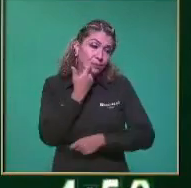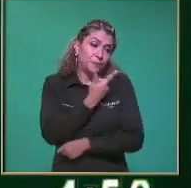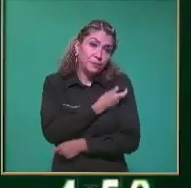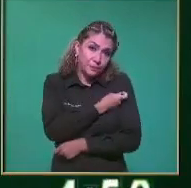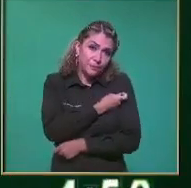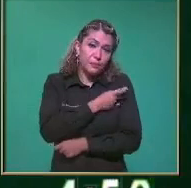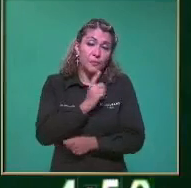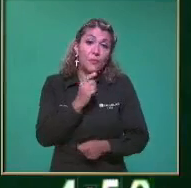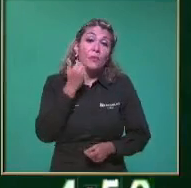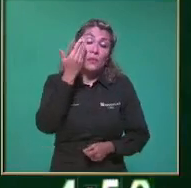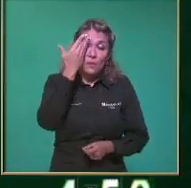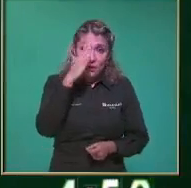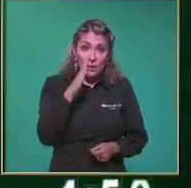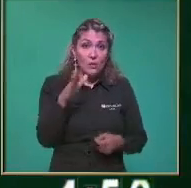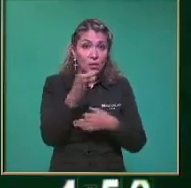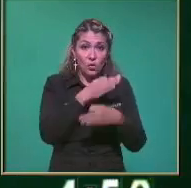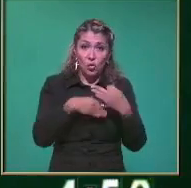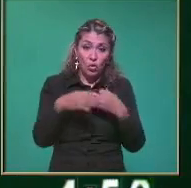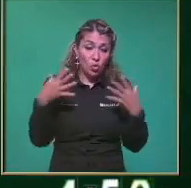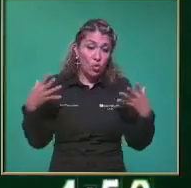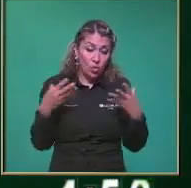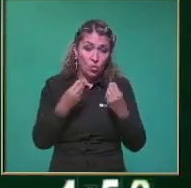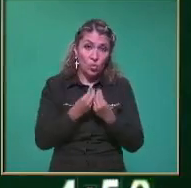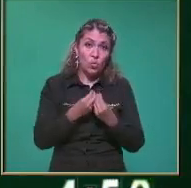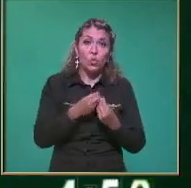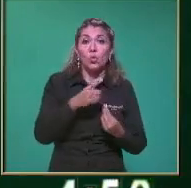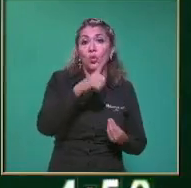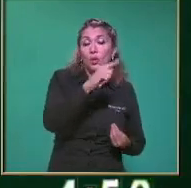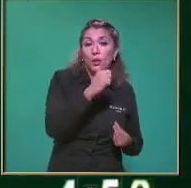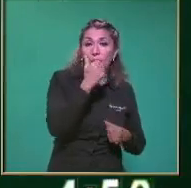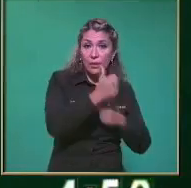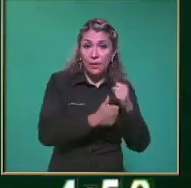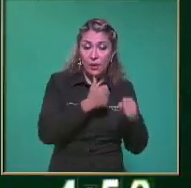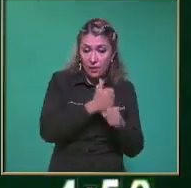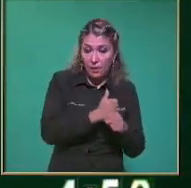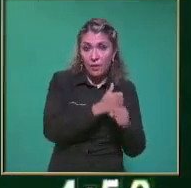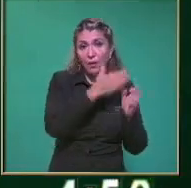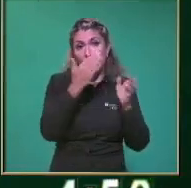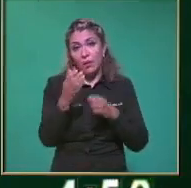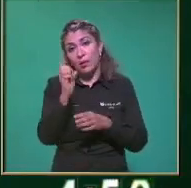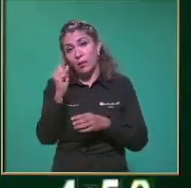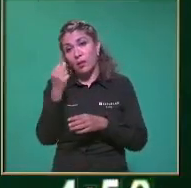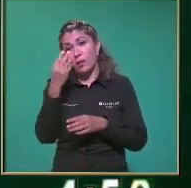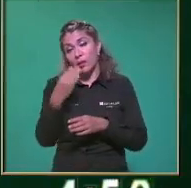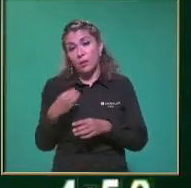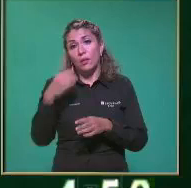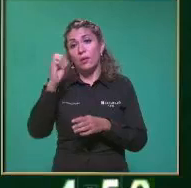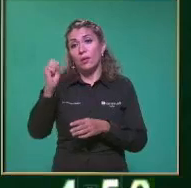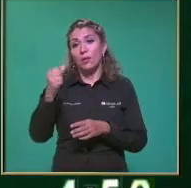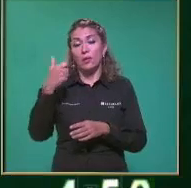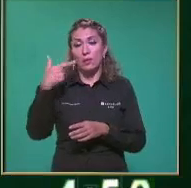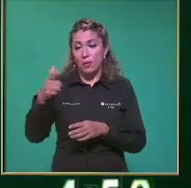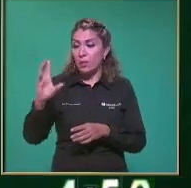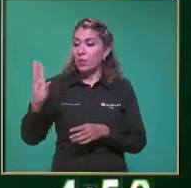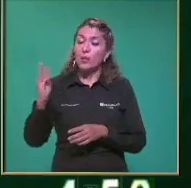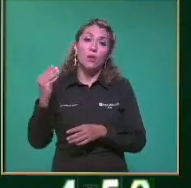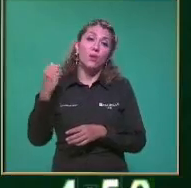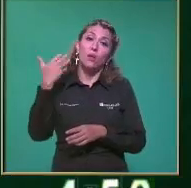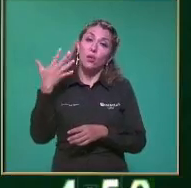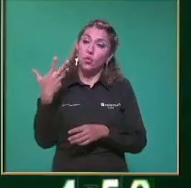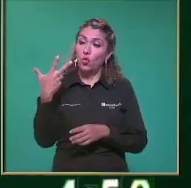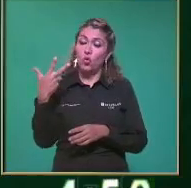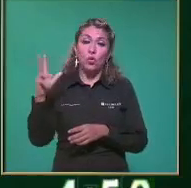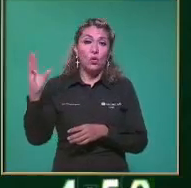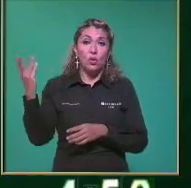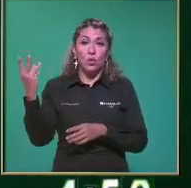saber si se pueden vacunar todos. Uno tiene 73, otro 69, 67, 67, 67, 58 y